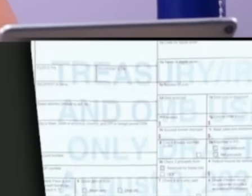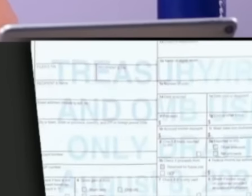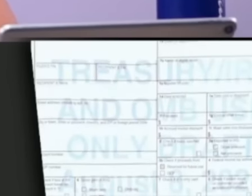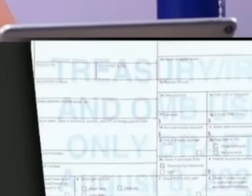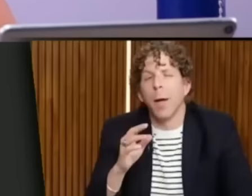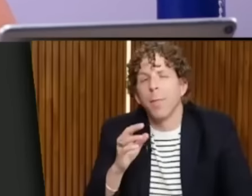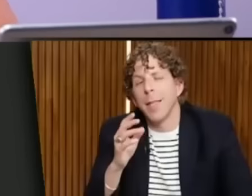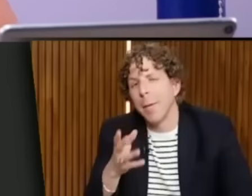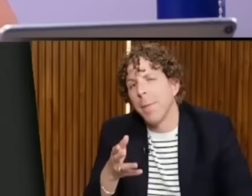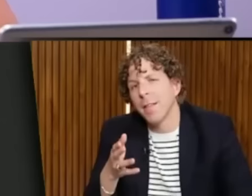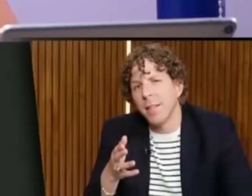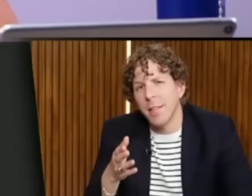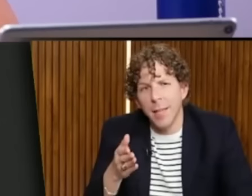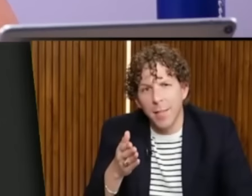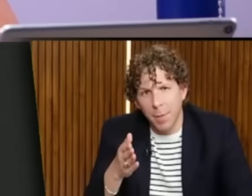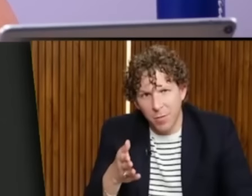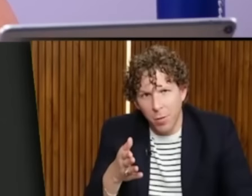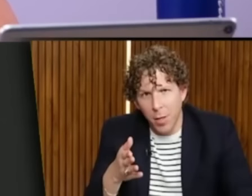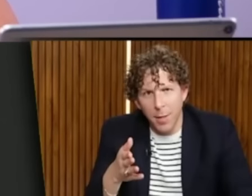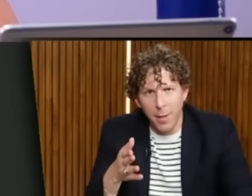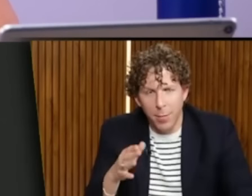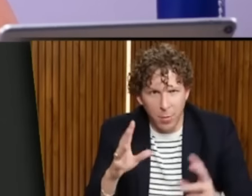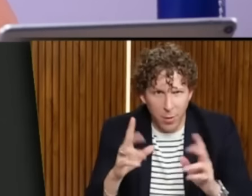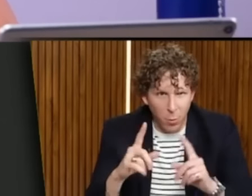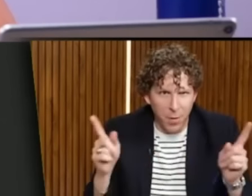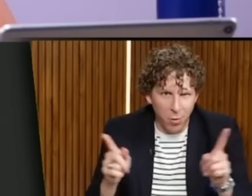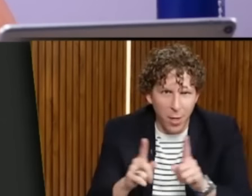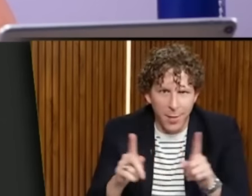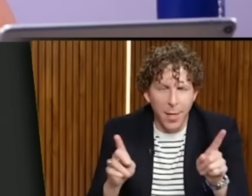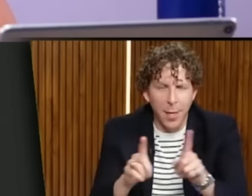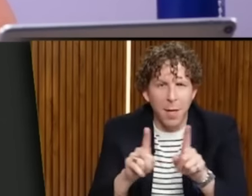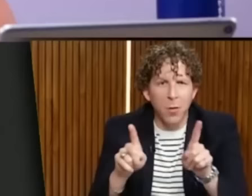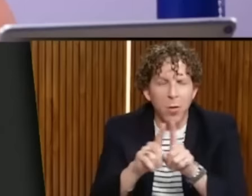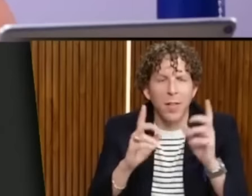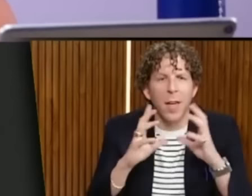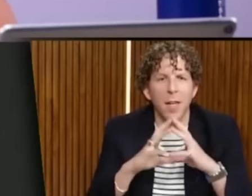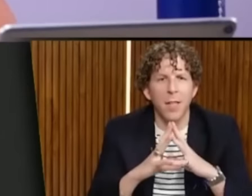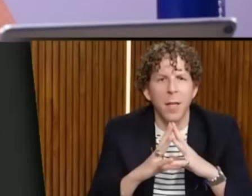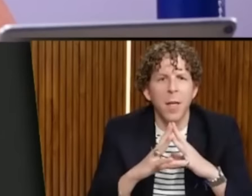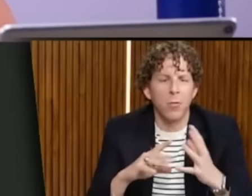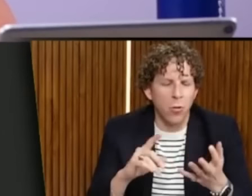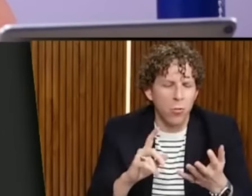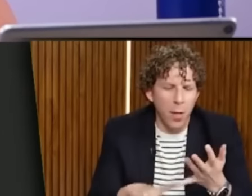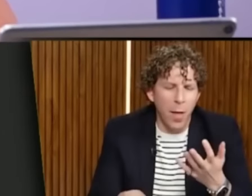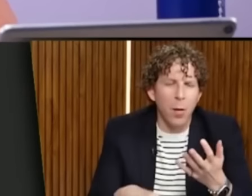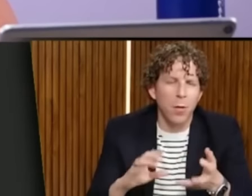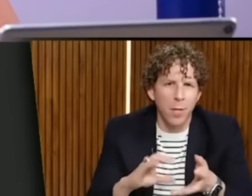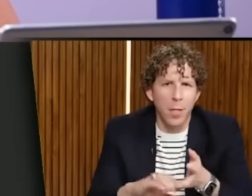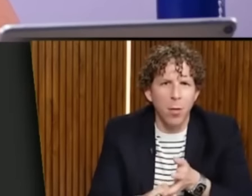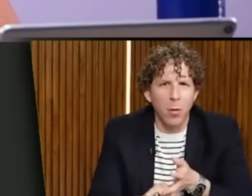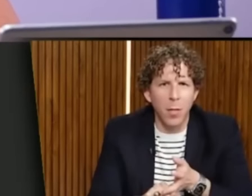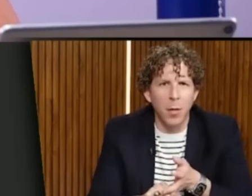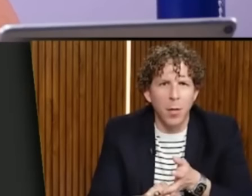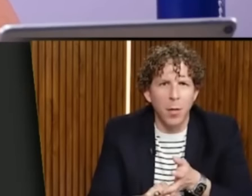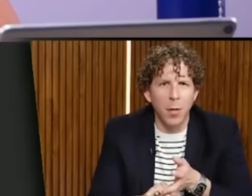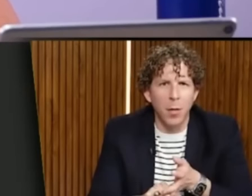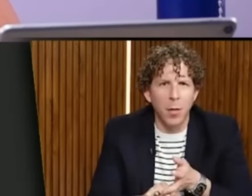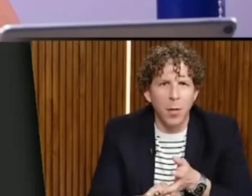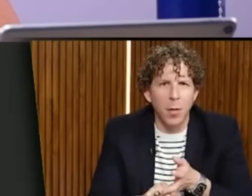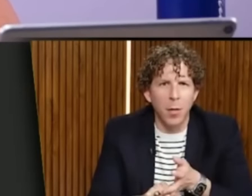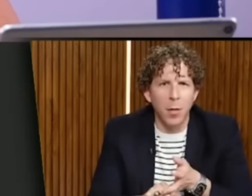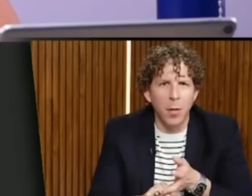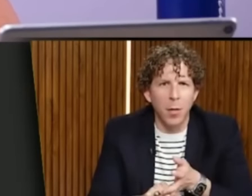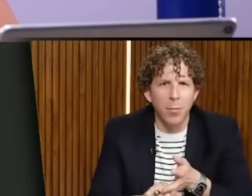todos los trabajadores comían de allí Terra Teniente persona que tiene tierra ahora todas las tierras el gran